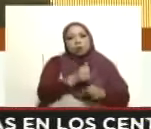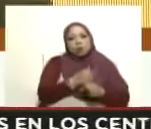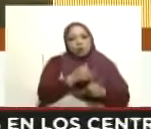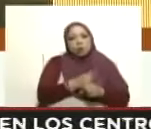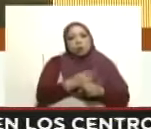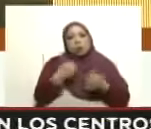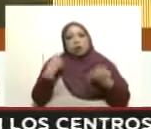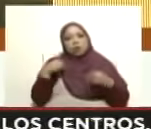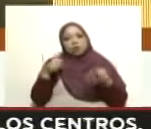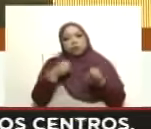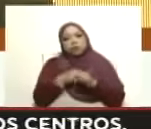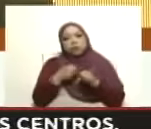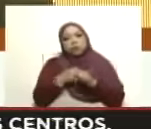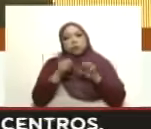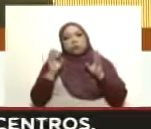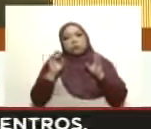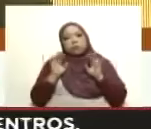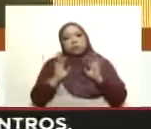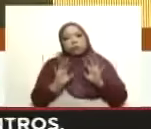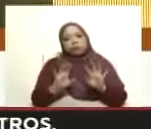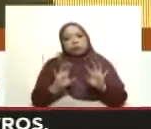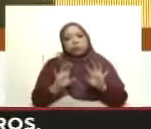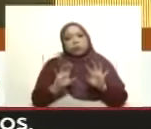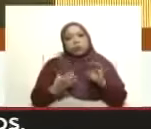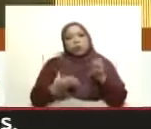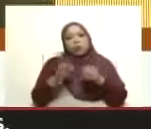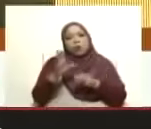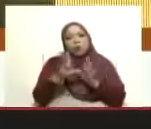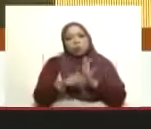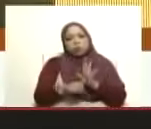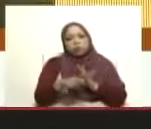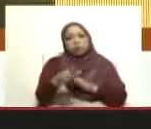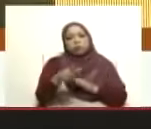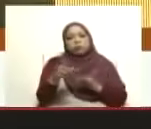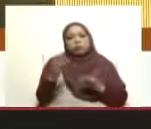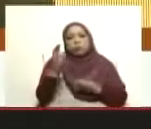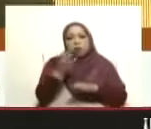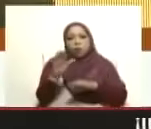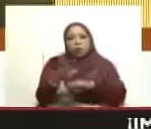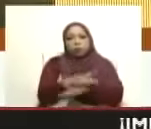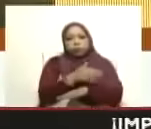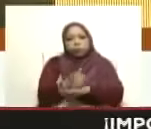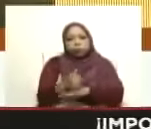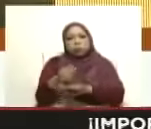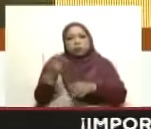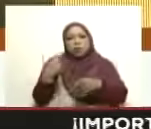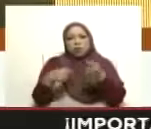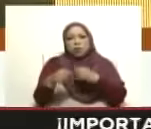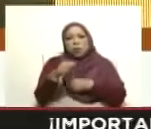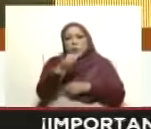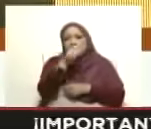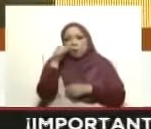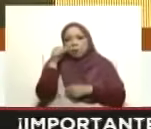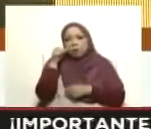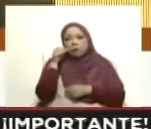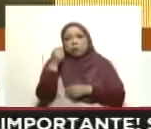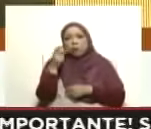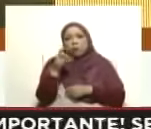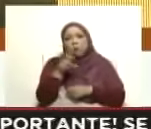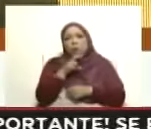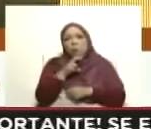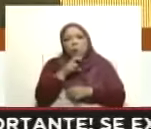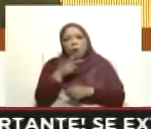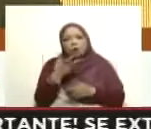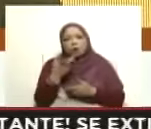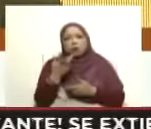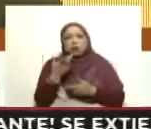un empleado a sueldo de laón móvil que es un corrupto que tiene acusaciones por tráfico de drogas y por tráfico de oro que ha